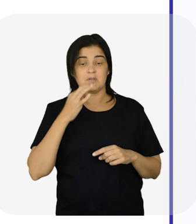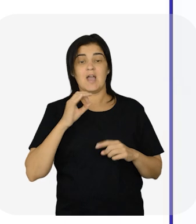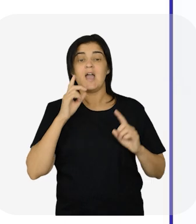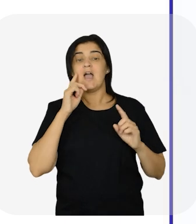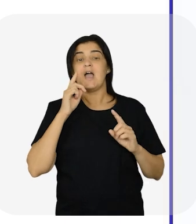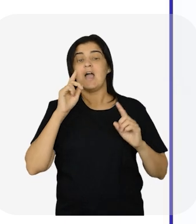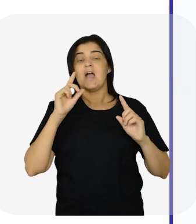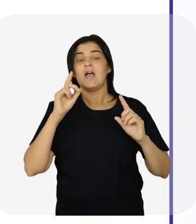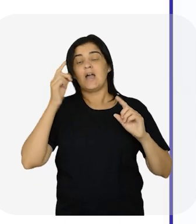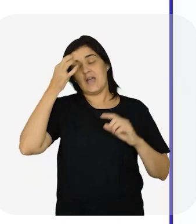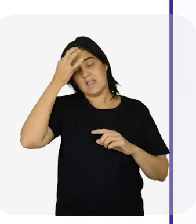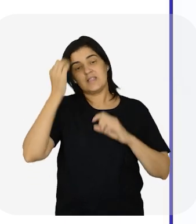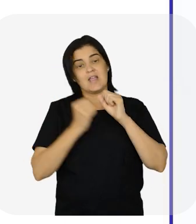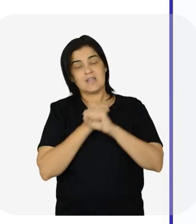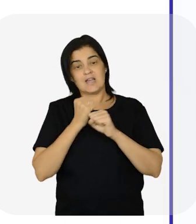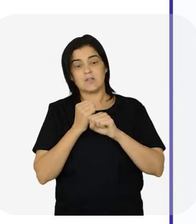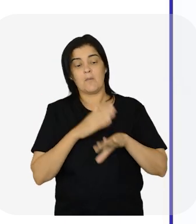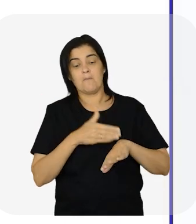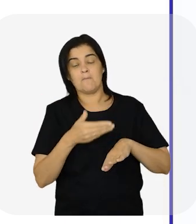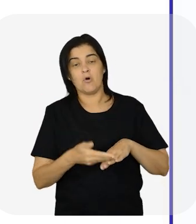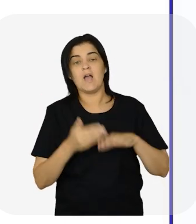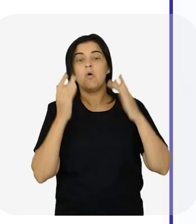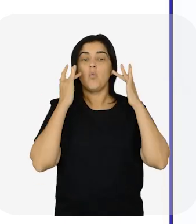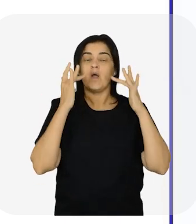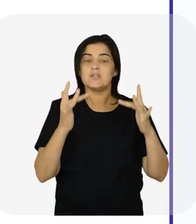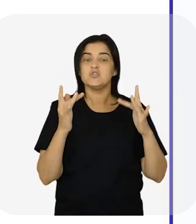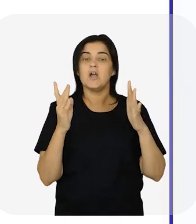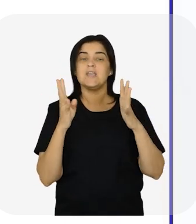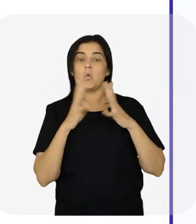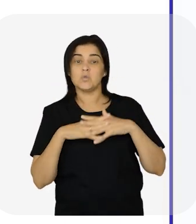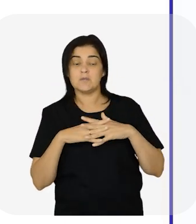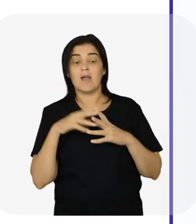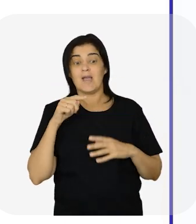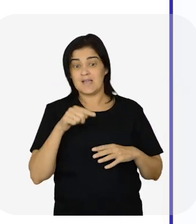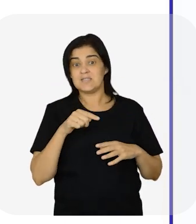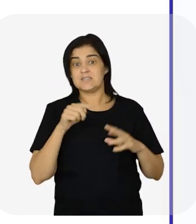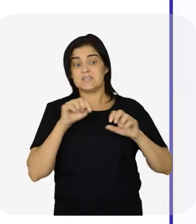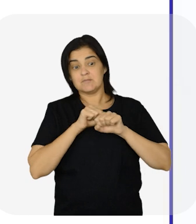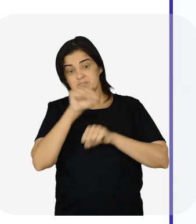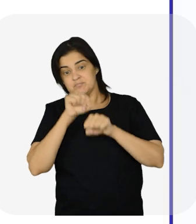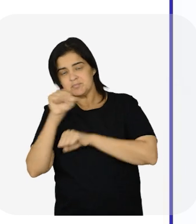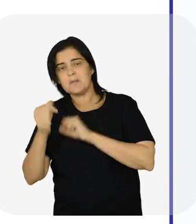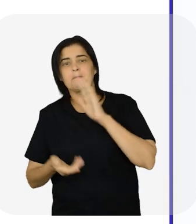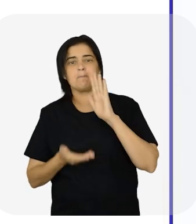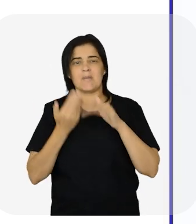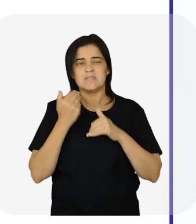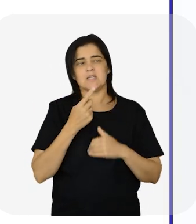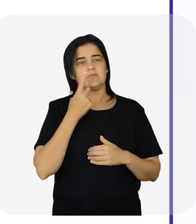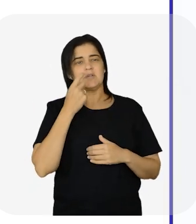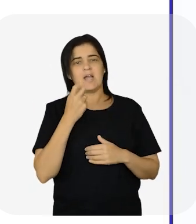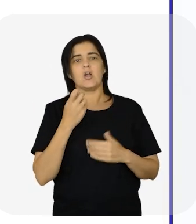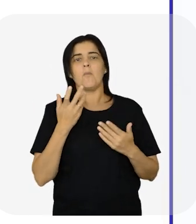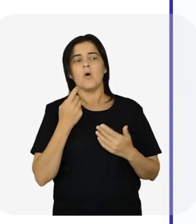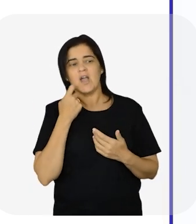tecnicatura, el postítulo de formación en educación inclusiva es uno de los que más egresan porque se nota que hay